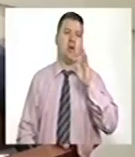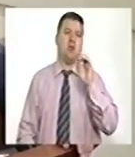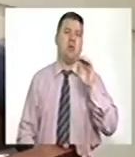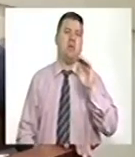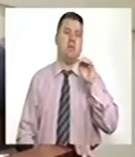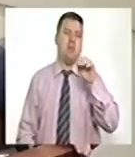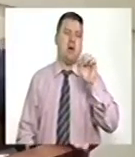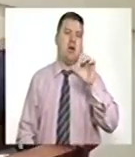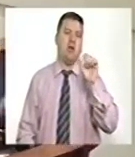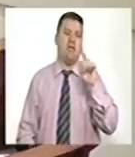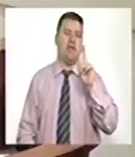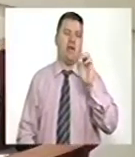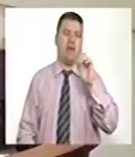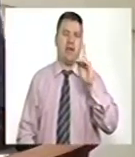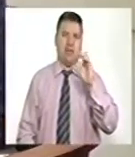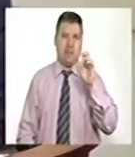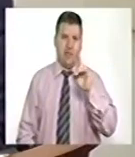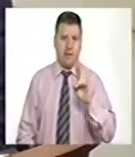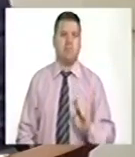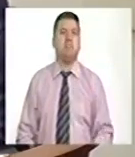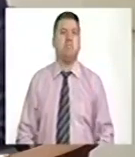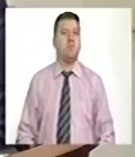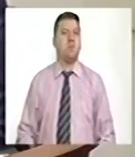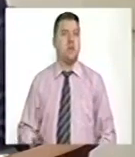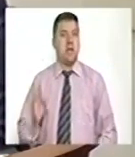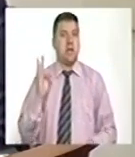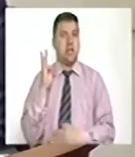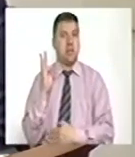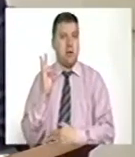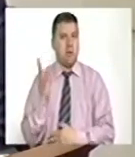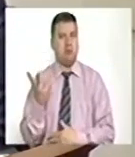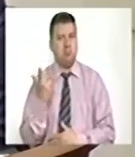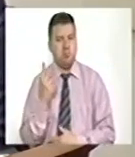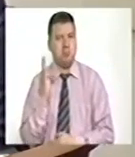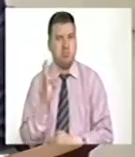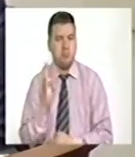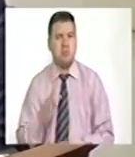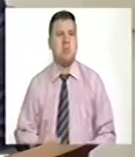Fernández. En su testimonio encontramos